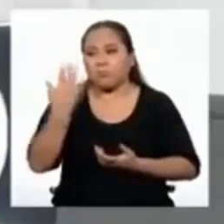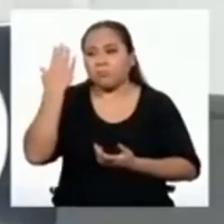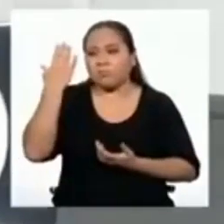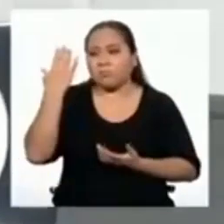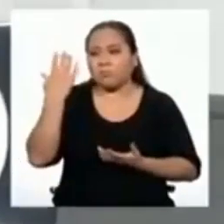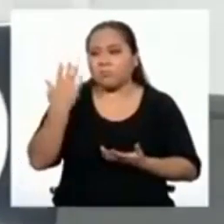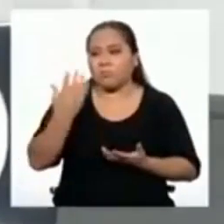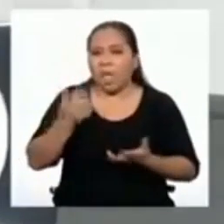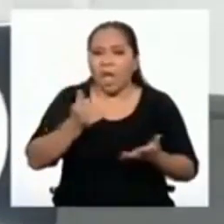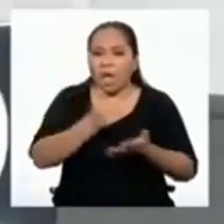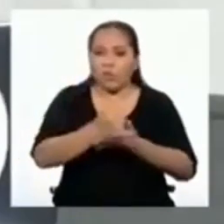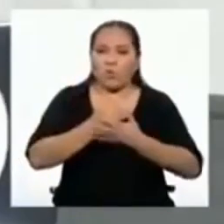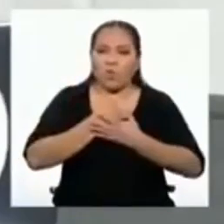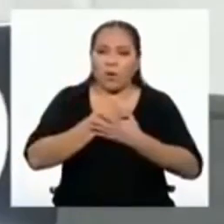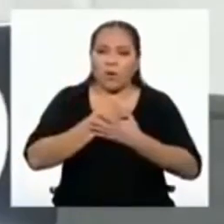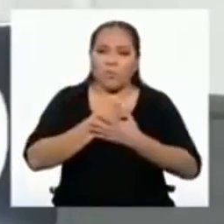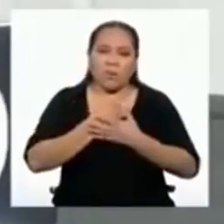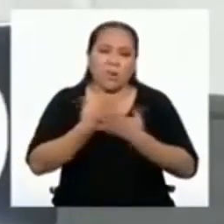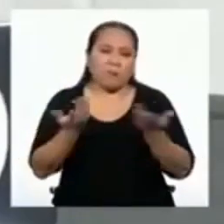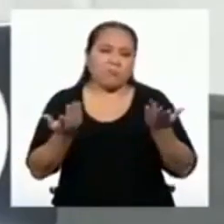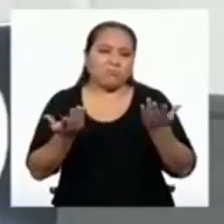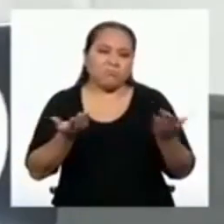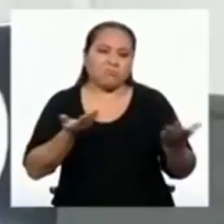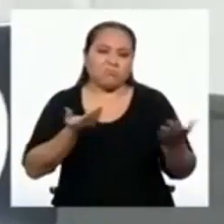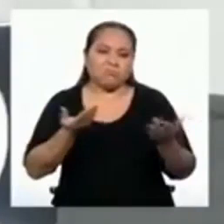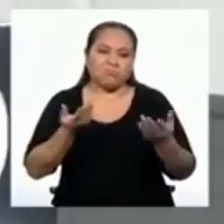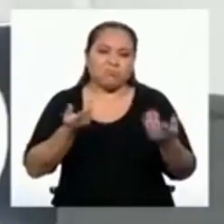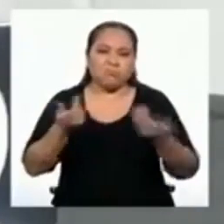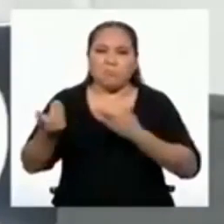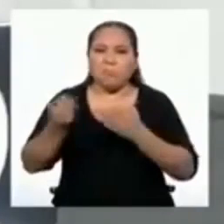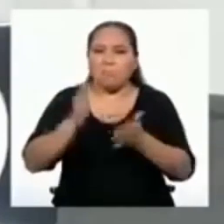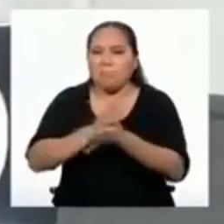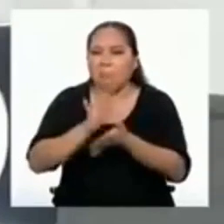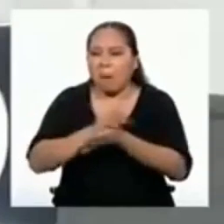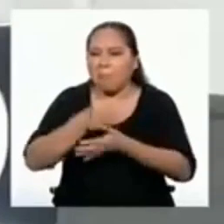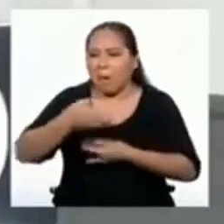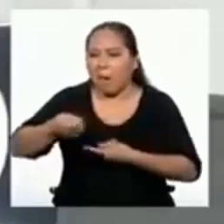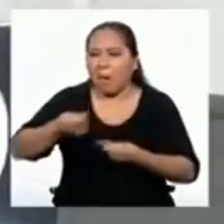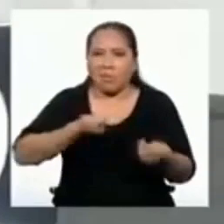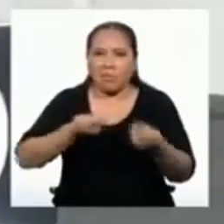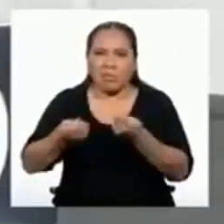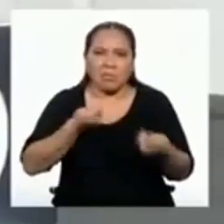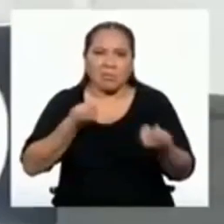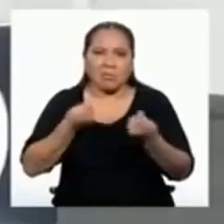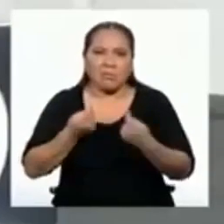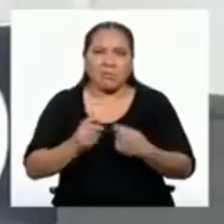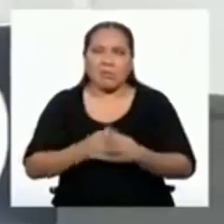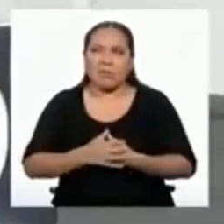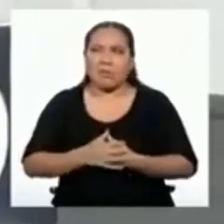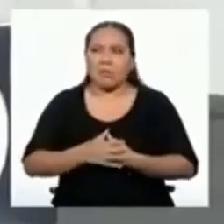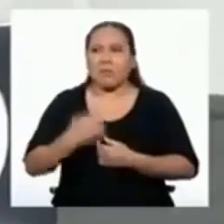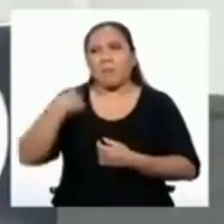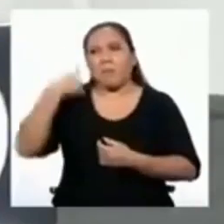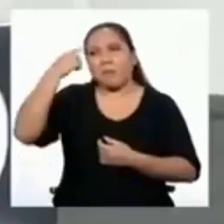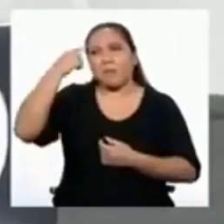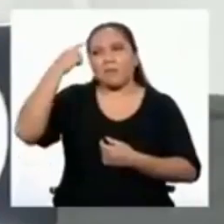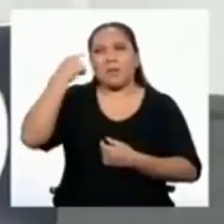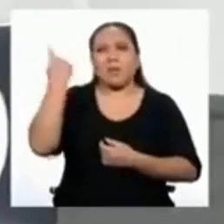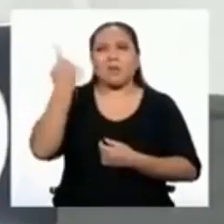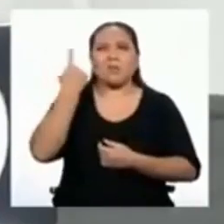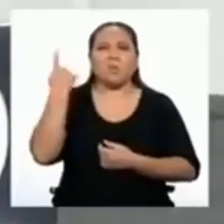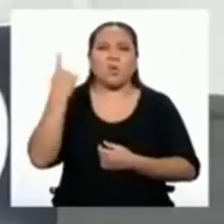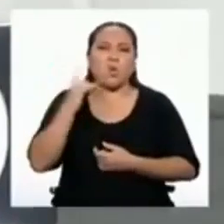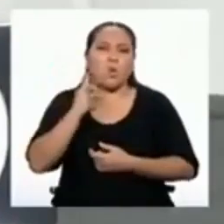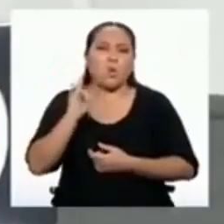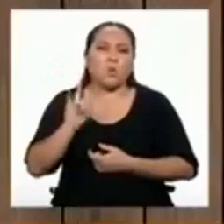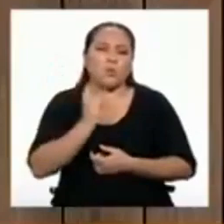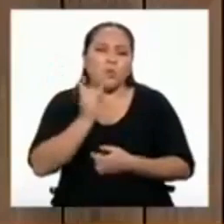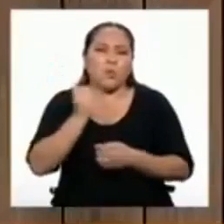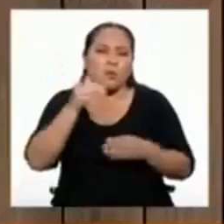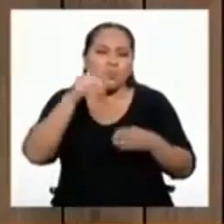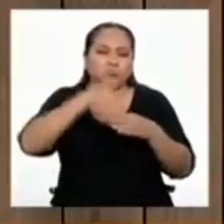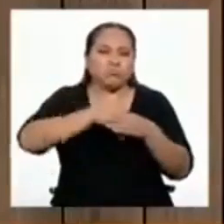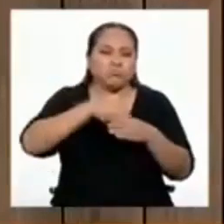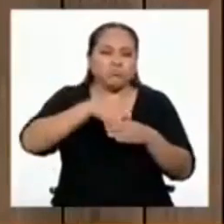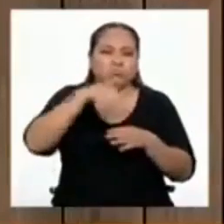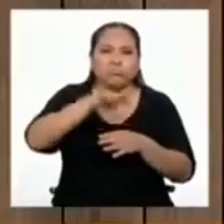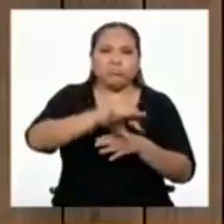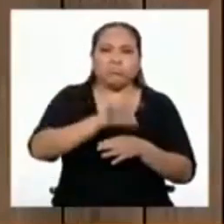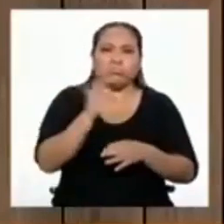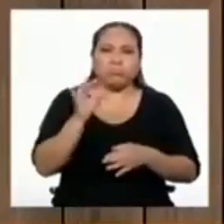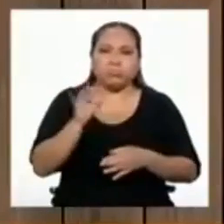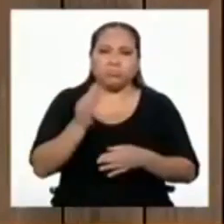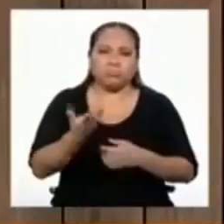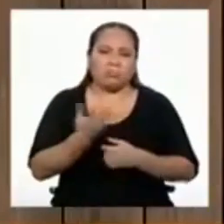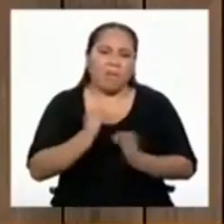sus trámites. Aunque... y también pensaba que solo servía para usarlo al momento de votar.